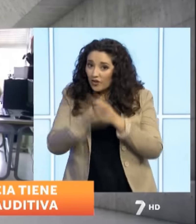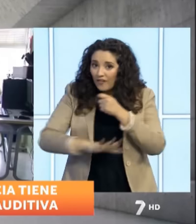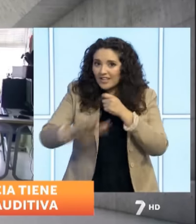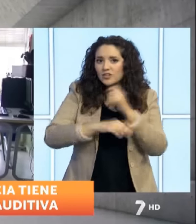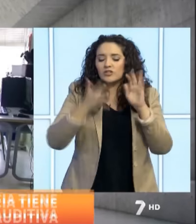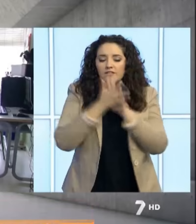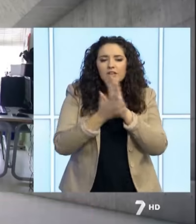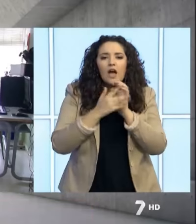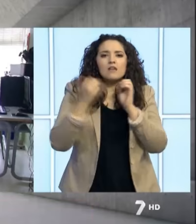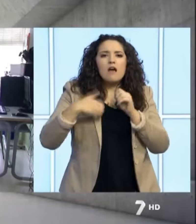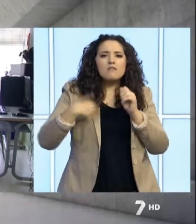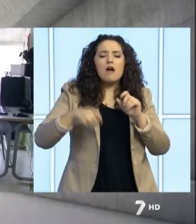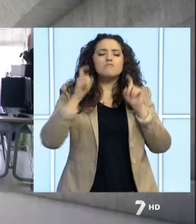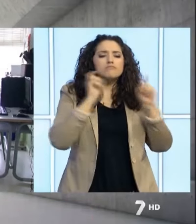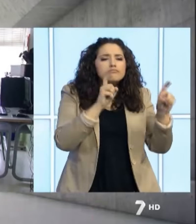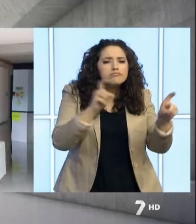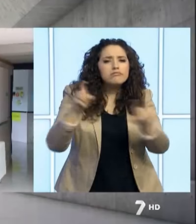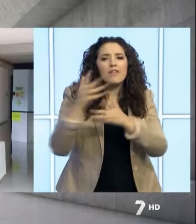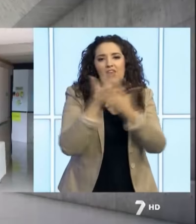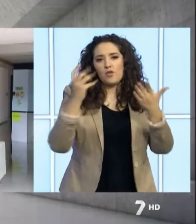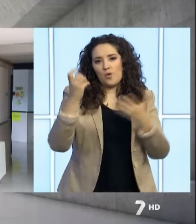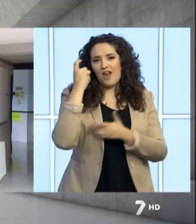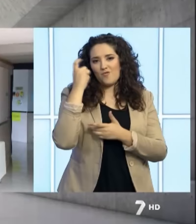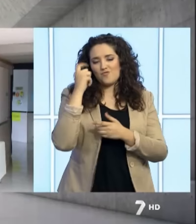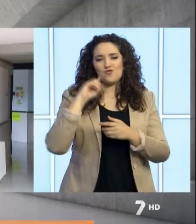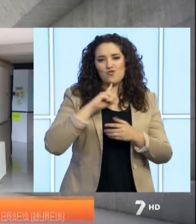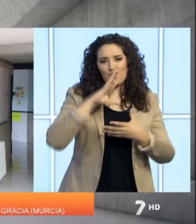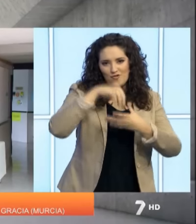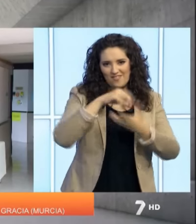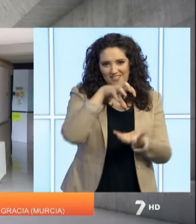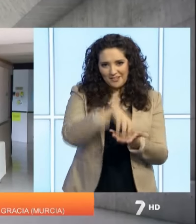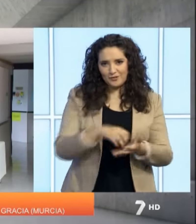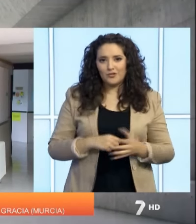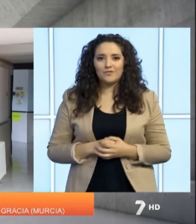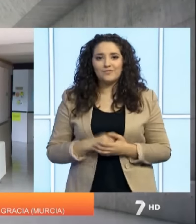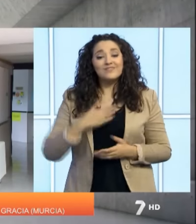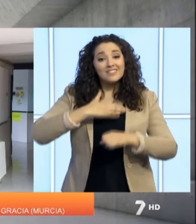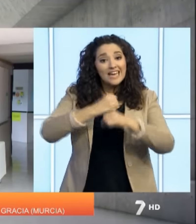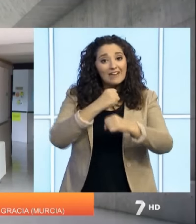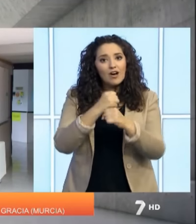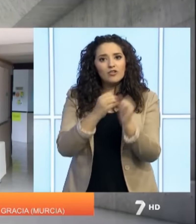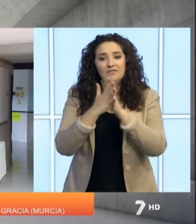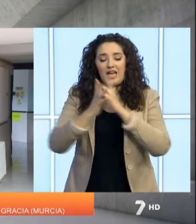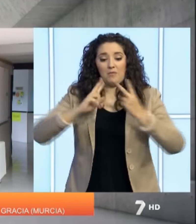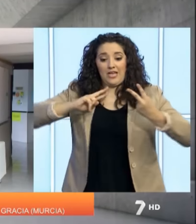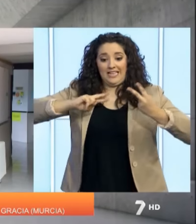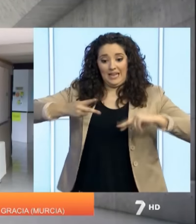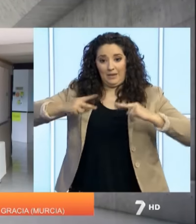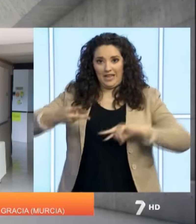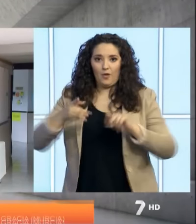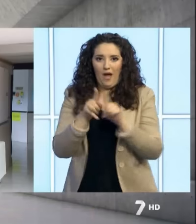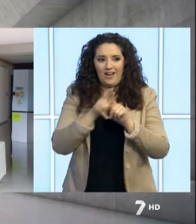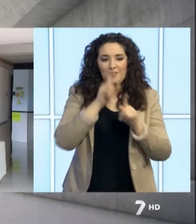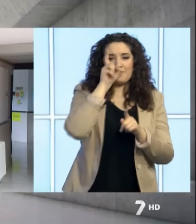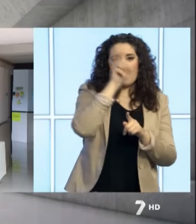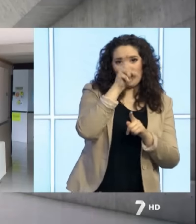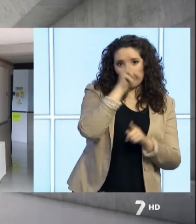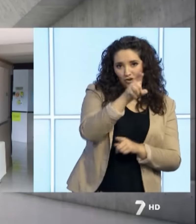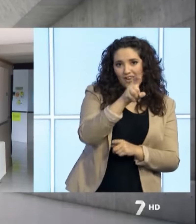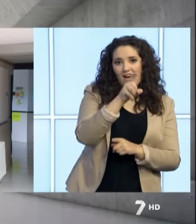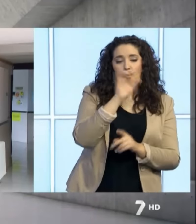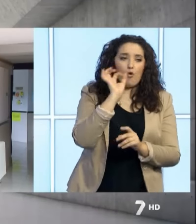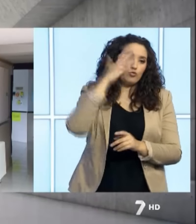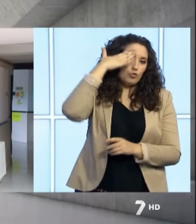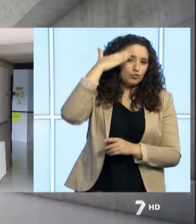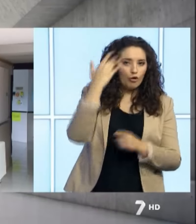llegue a los 19 alumnos sordos del centro. Principalmente nuestra labor es la de interpretar como su propia palabra dice lo que la profesora o el